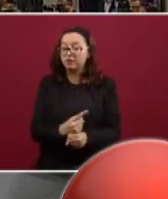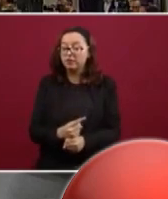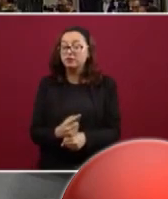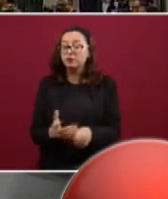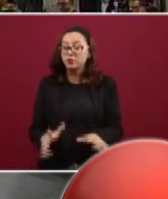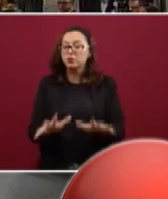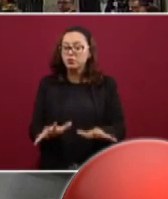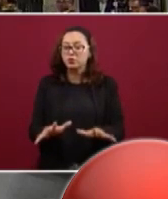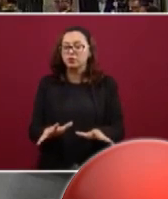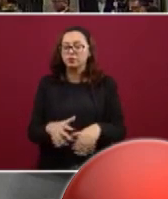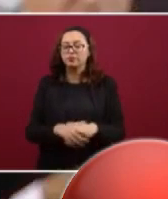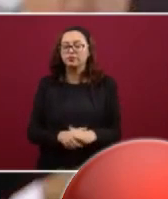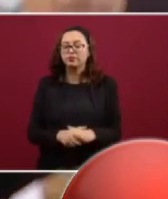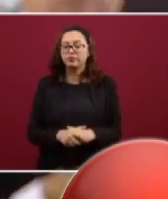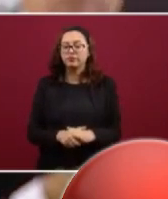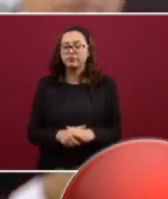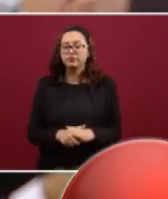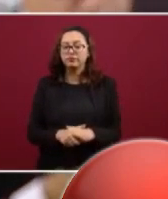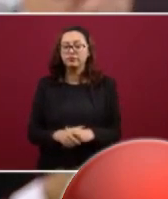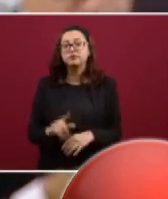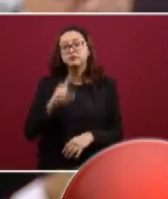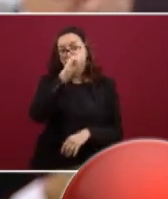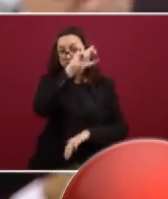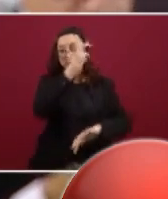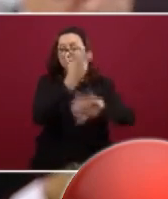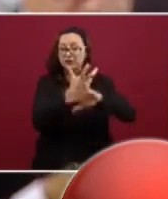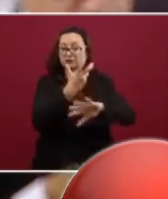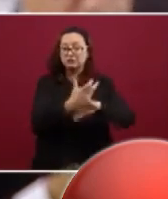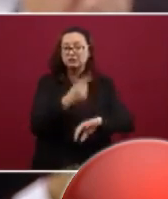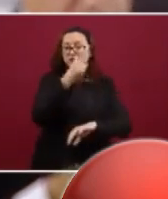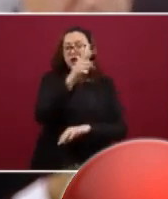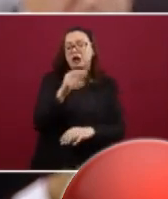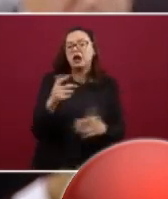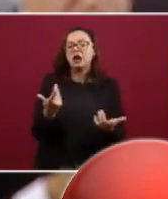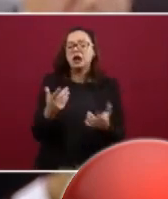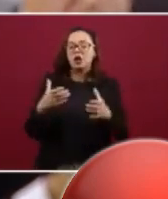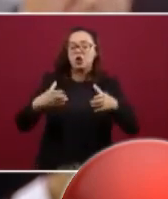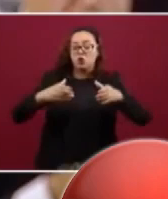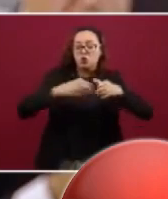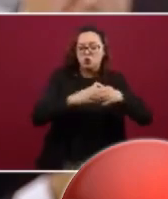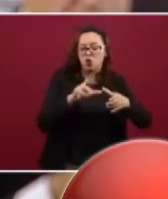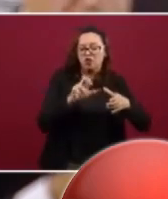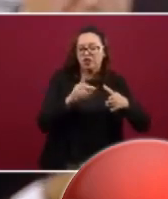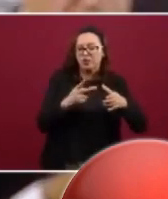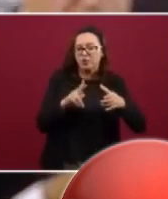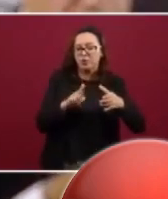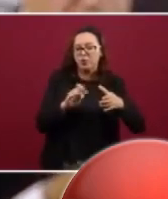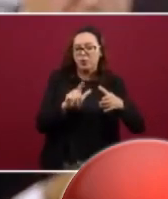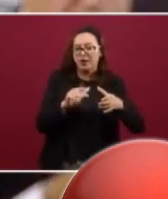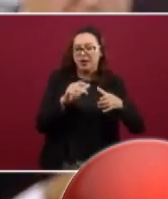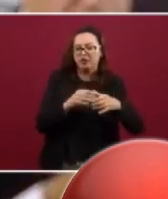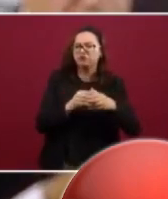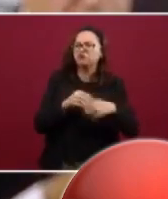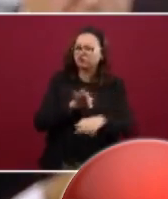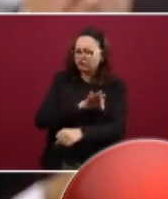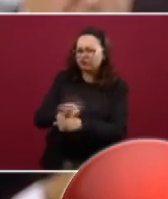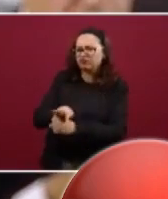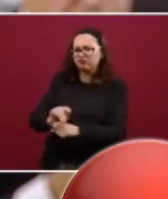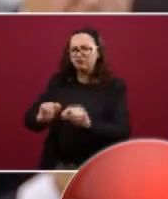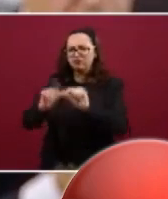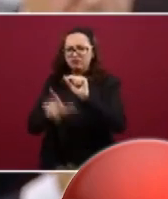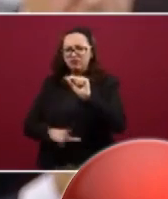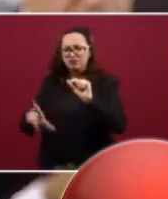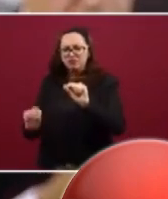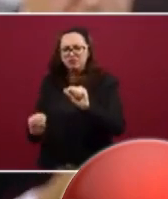Los republicanos están defendiendo a México de Trump. ¿Han pensado negociar un alto a